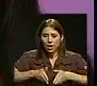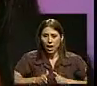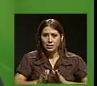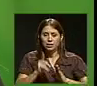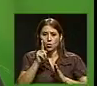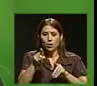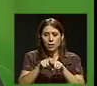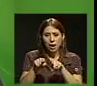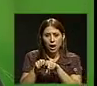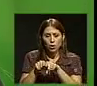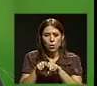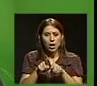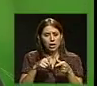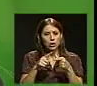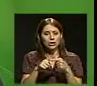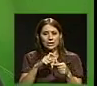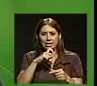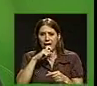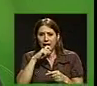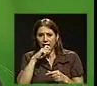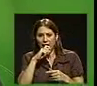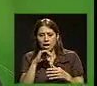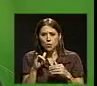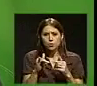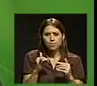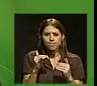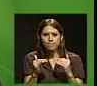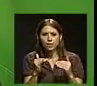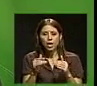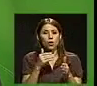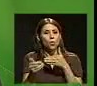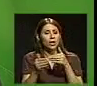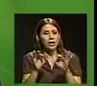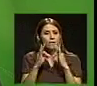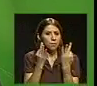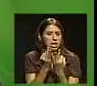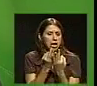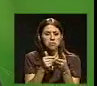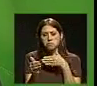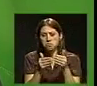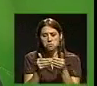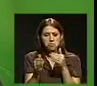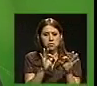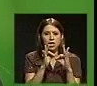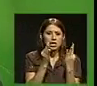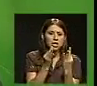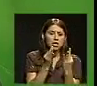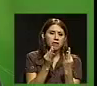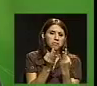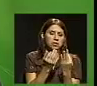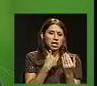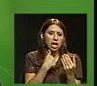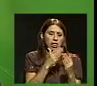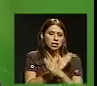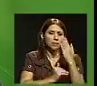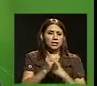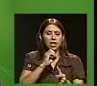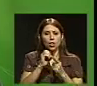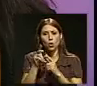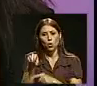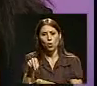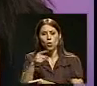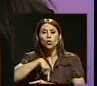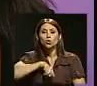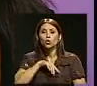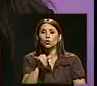rivalidad. Eso en cualquier familia, independientemente de que tenga o no tenga una discapacidad. ¿Qué es lo que nosotros debemos hacer como